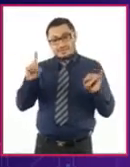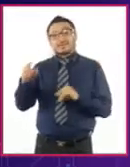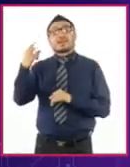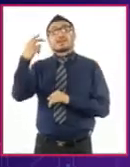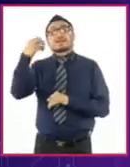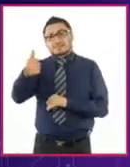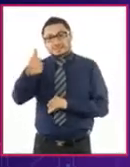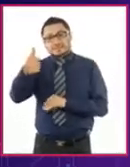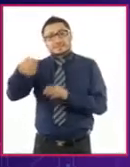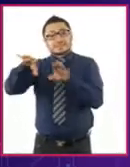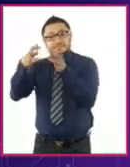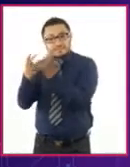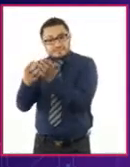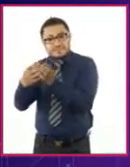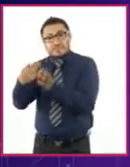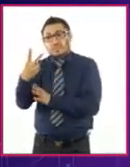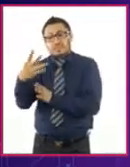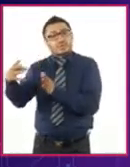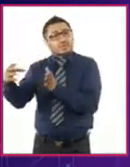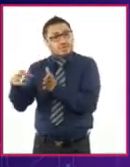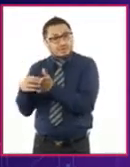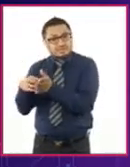6 pelotas y 2 cajas.